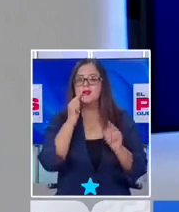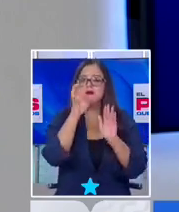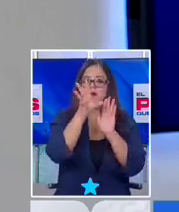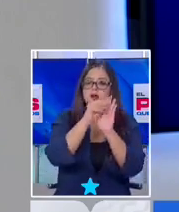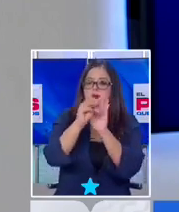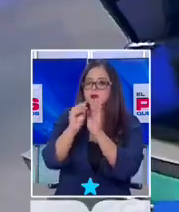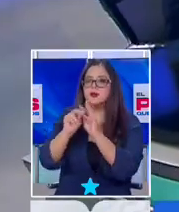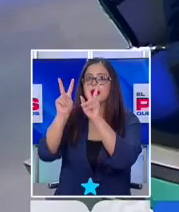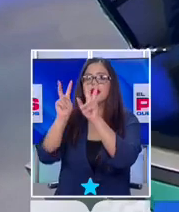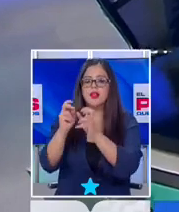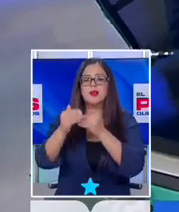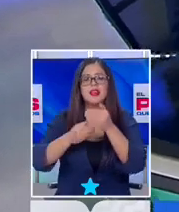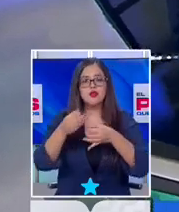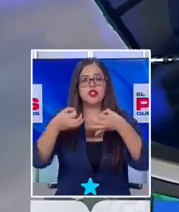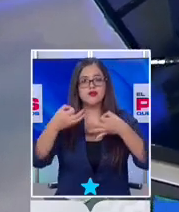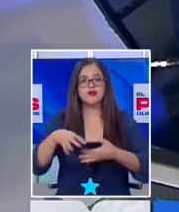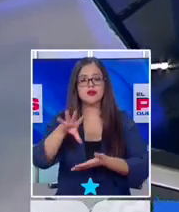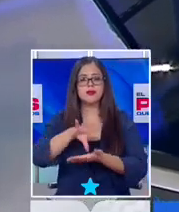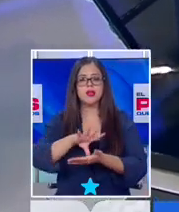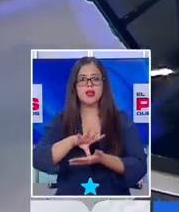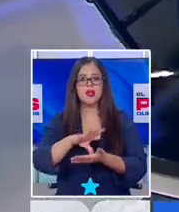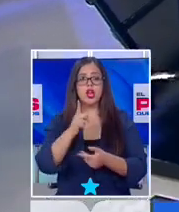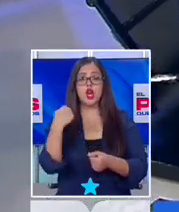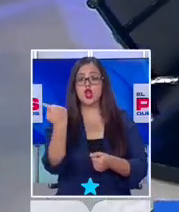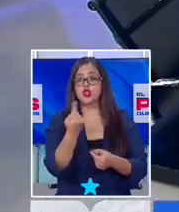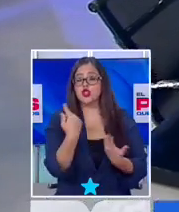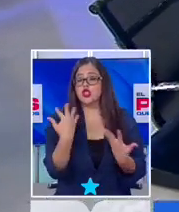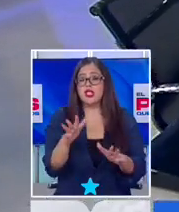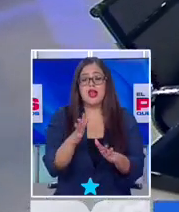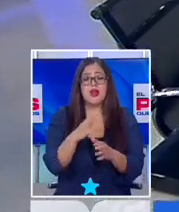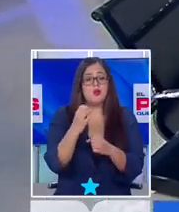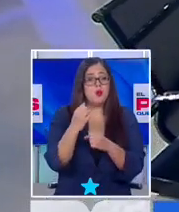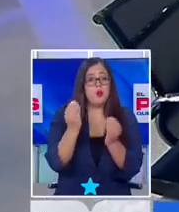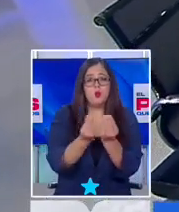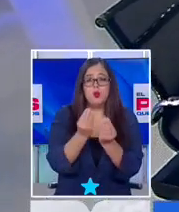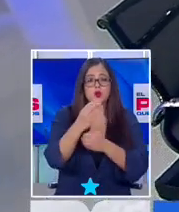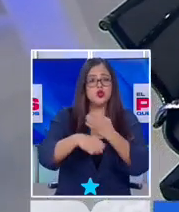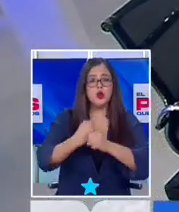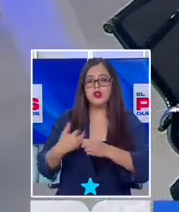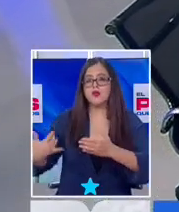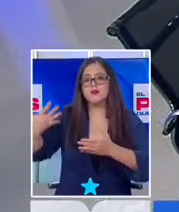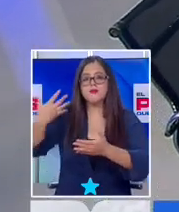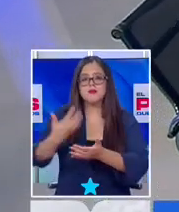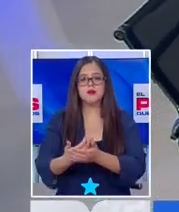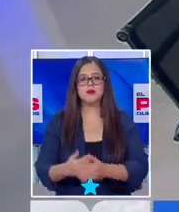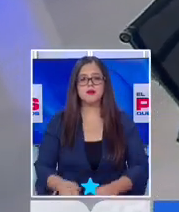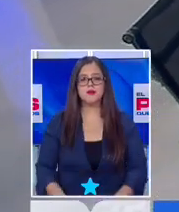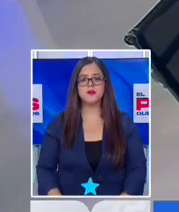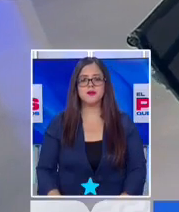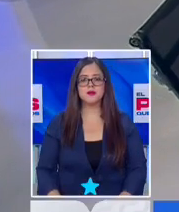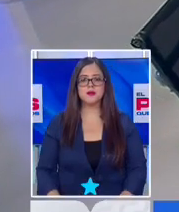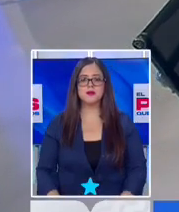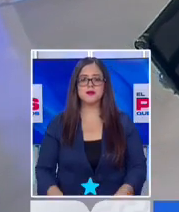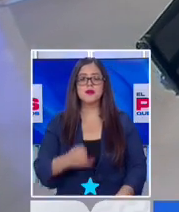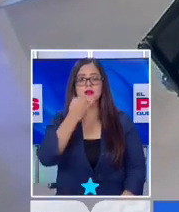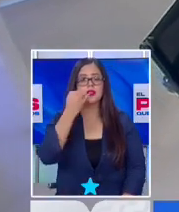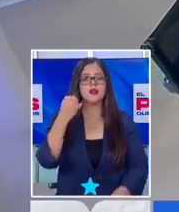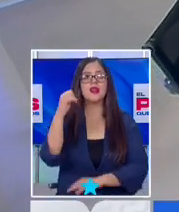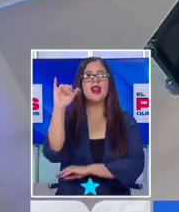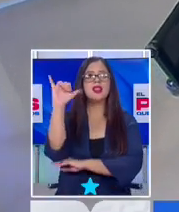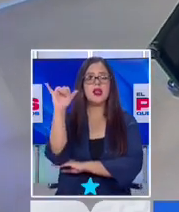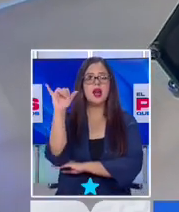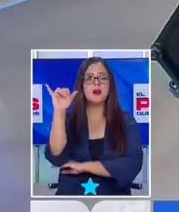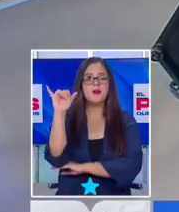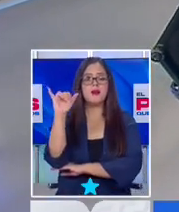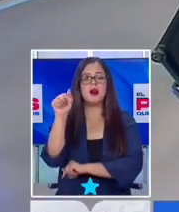aspectos que han funcionado nuestro país nosotros llevamos muchos cientos de años de historia en esta forma damaris sigo contigo en este punto